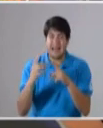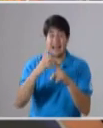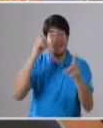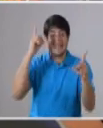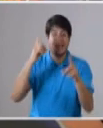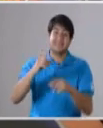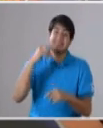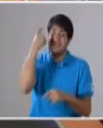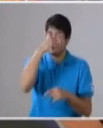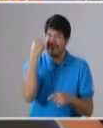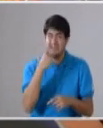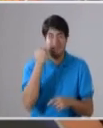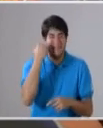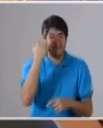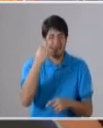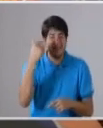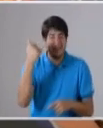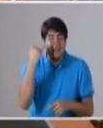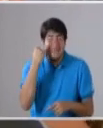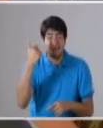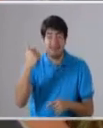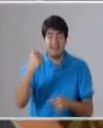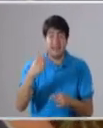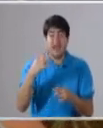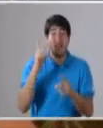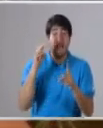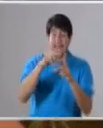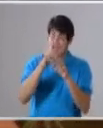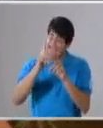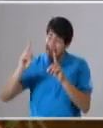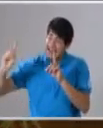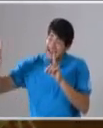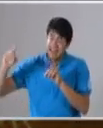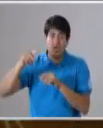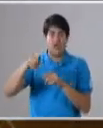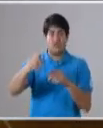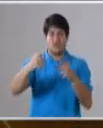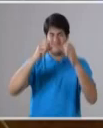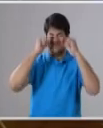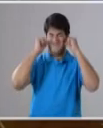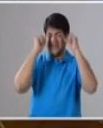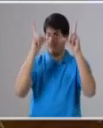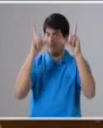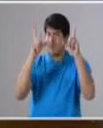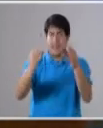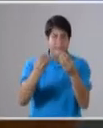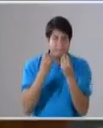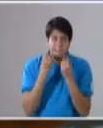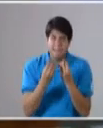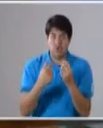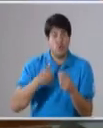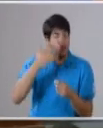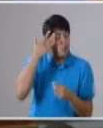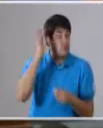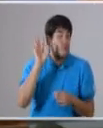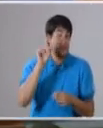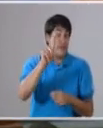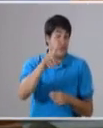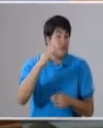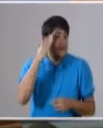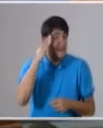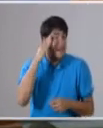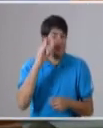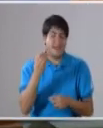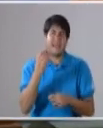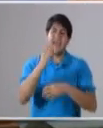desde Siria hacia la derecha, es impresionante. Yo no sé si usted sabía que en